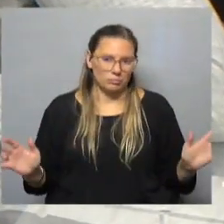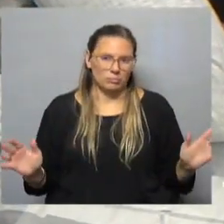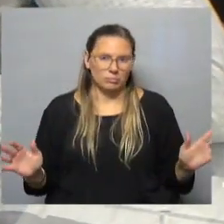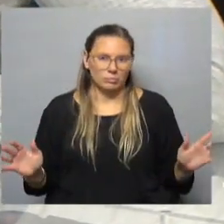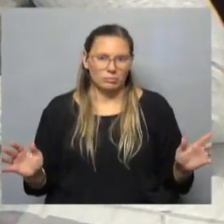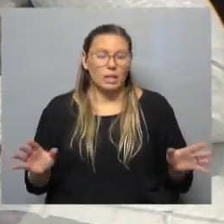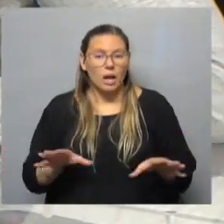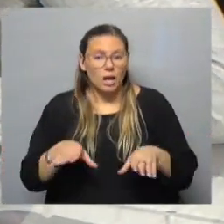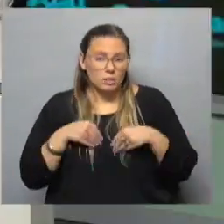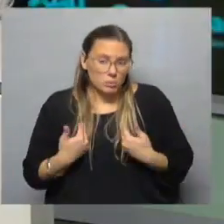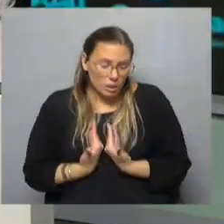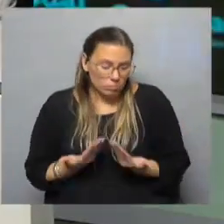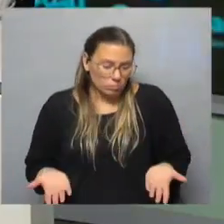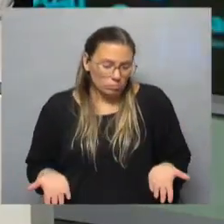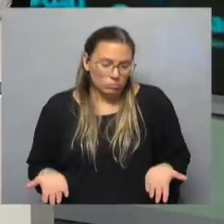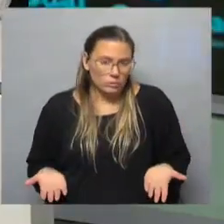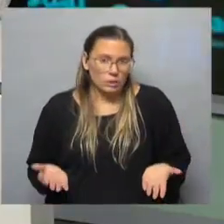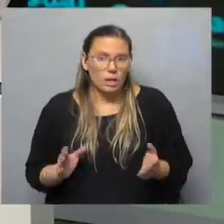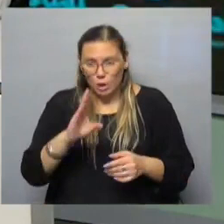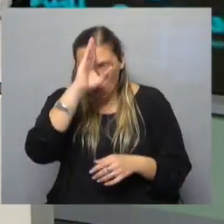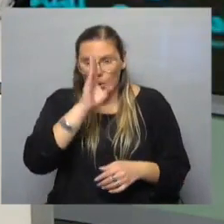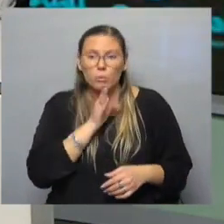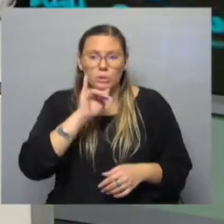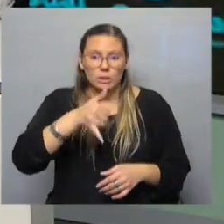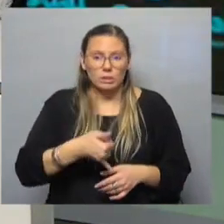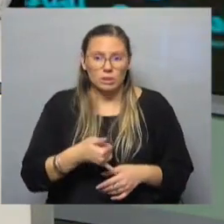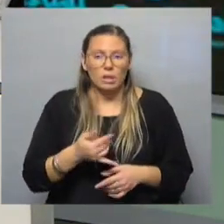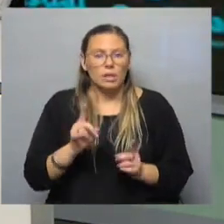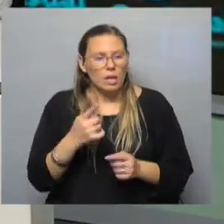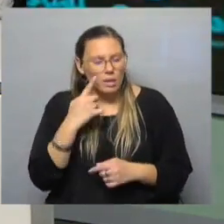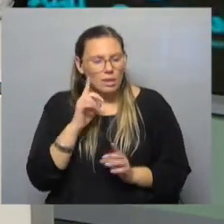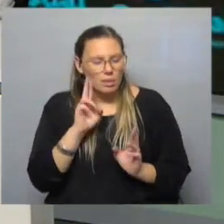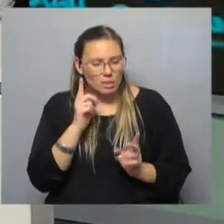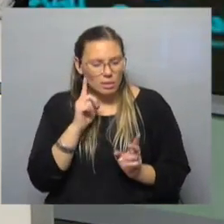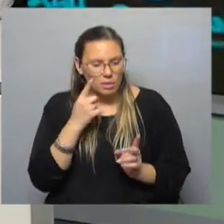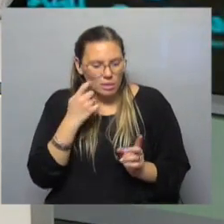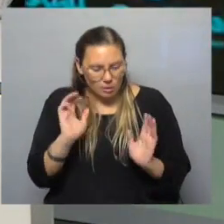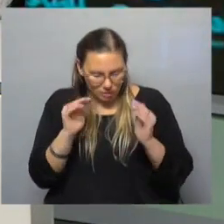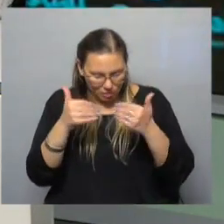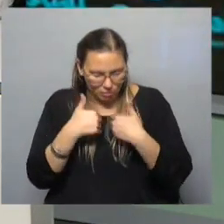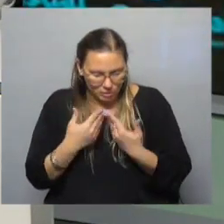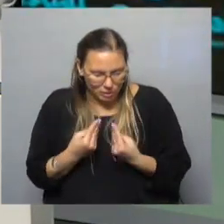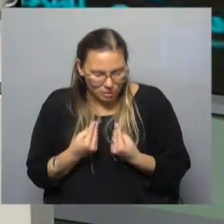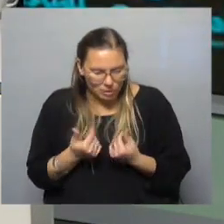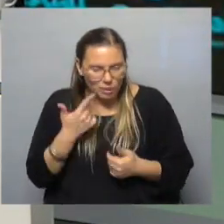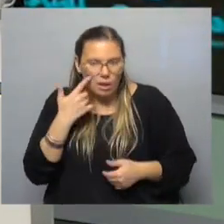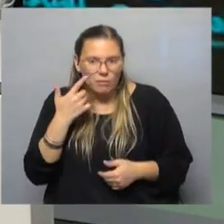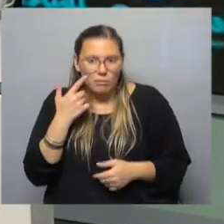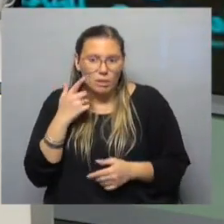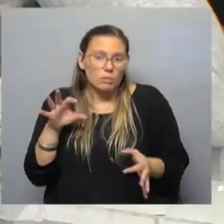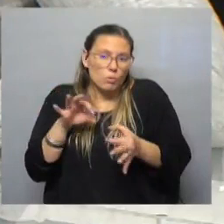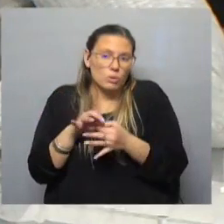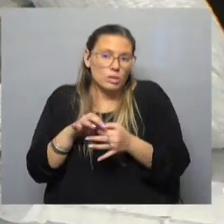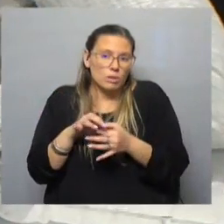eso, como asumirte, ¿no? También hipoacústica y sobre todo darte cuenta de cosas que te pasan, que tienen que ver con eso, ¿no?